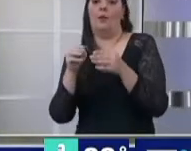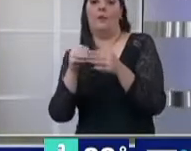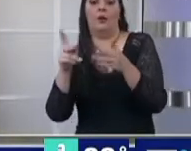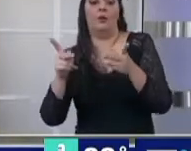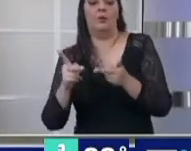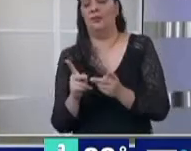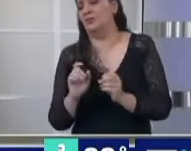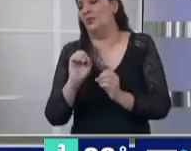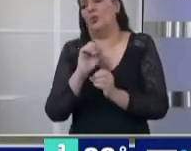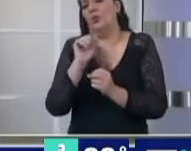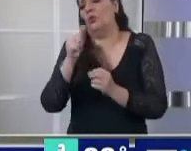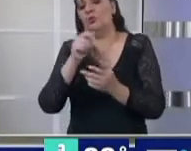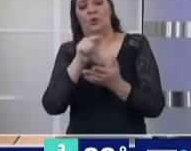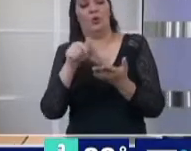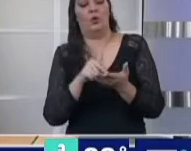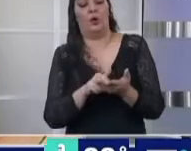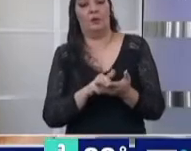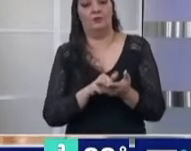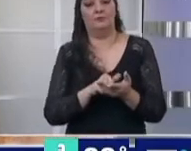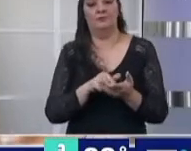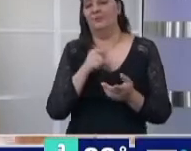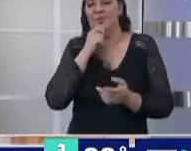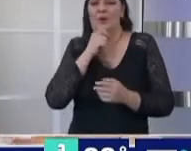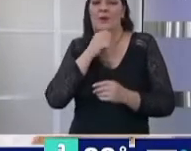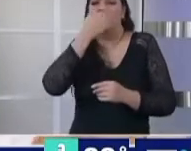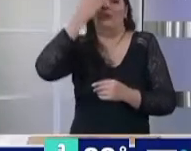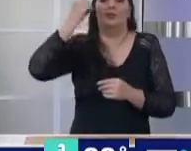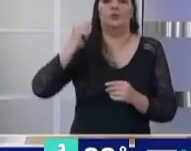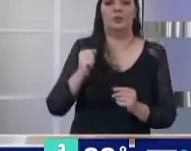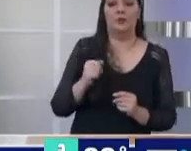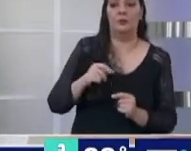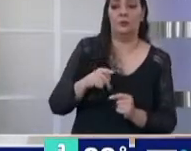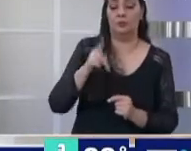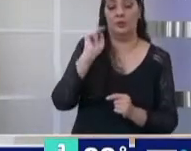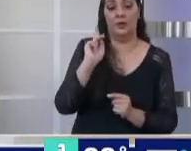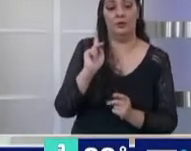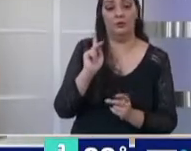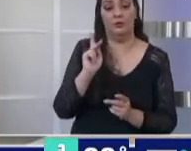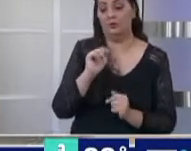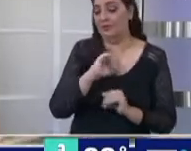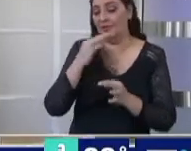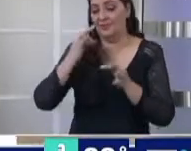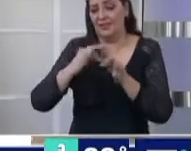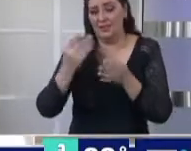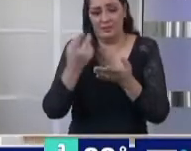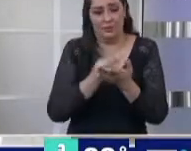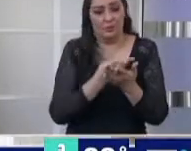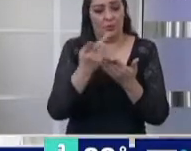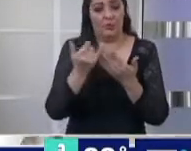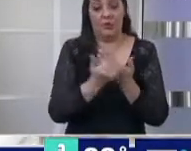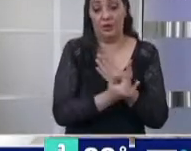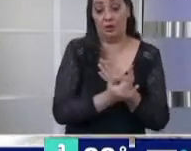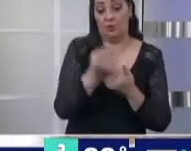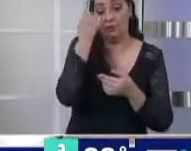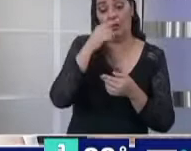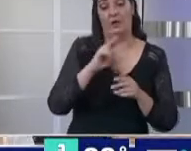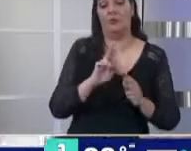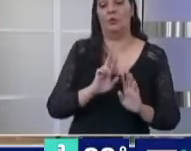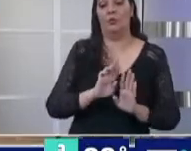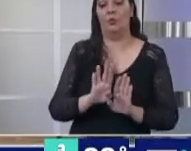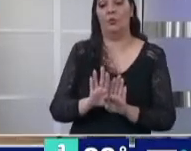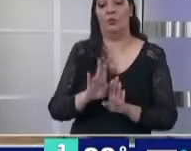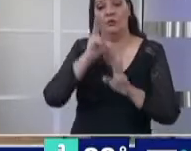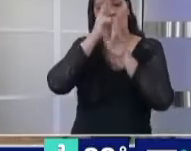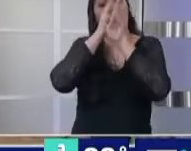algún otro lugar donde la población de Nuevo León desee. Es un merecido reconocimiento